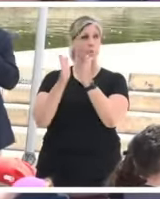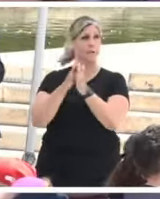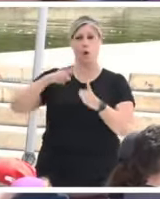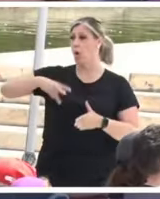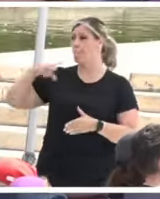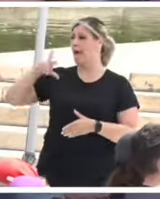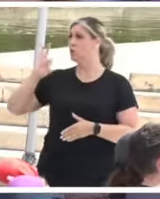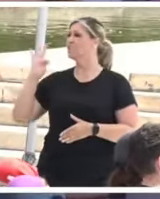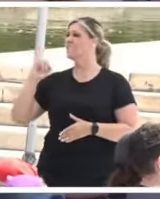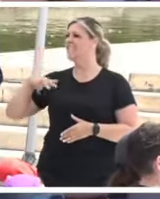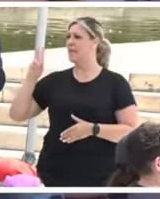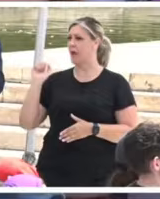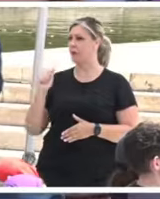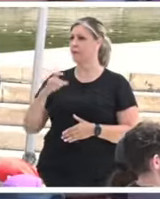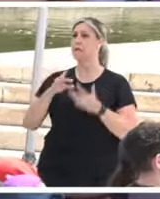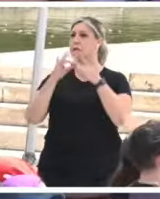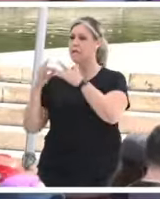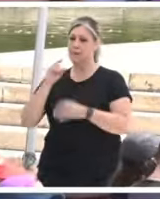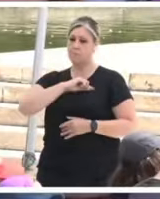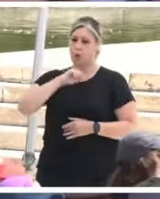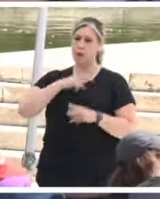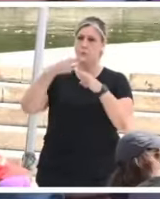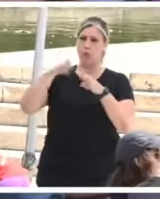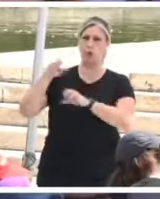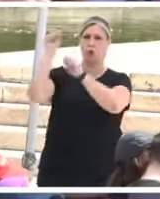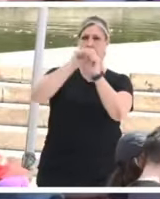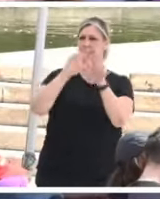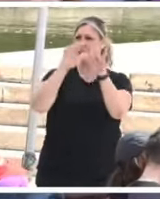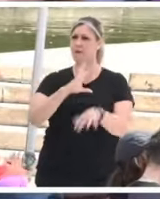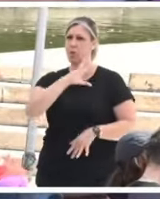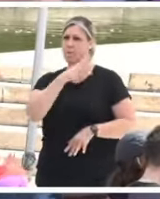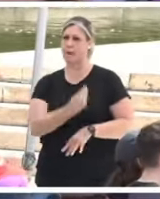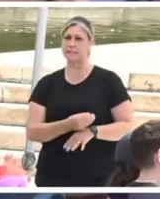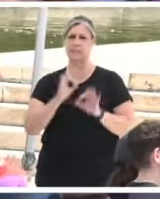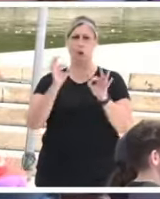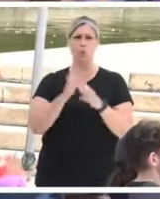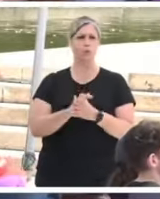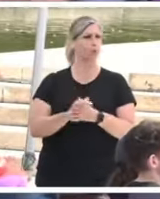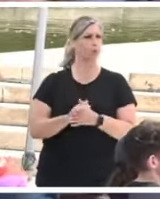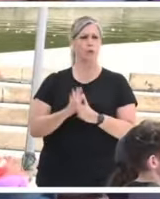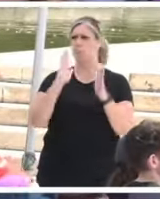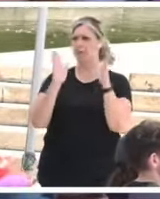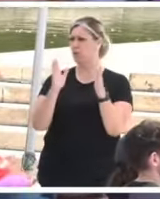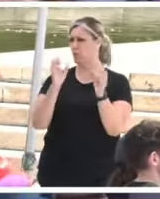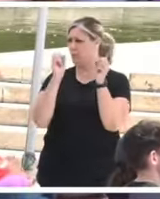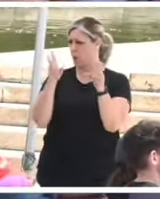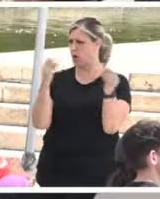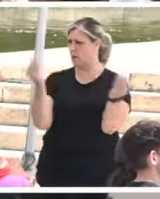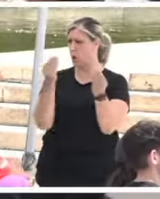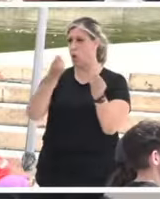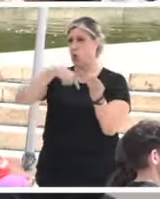Pineda, líder moral político de la defensa del Estado palestino en las duras y en las maduras.